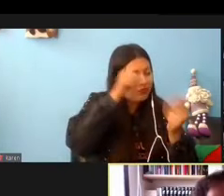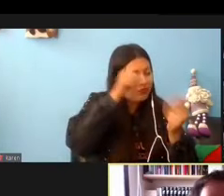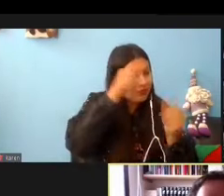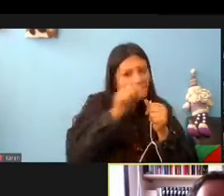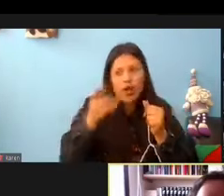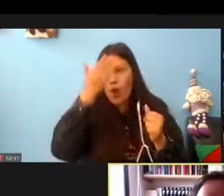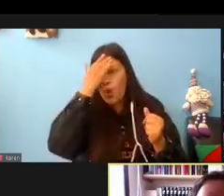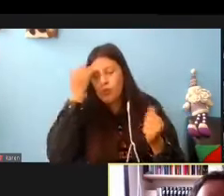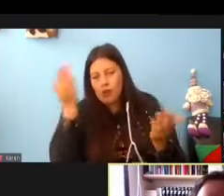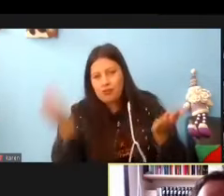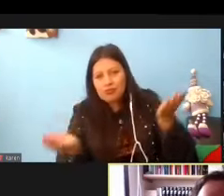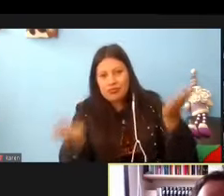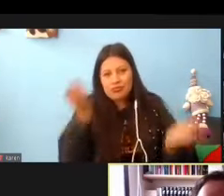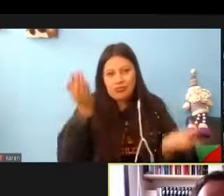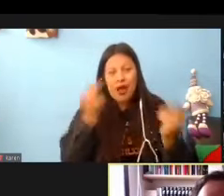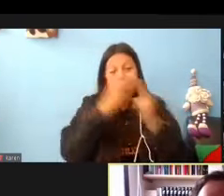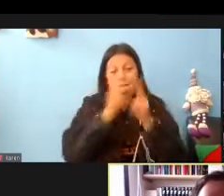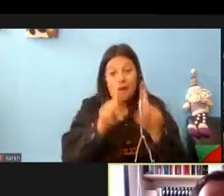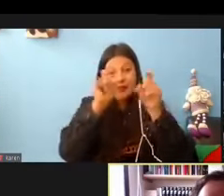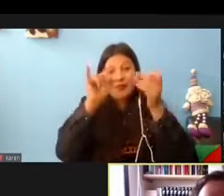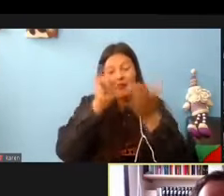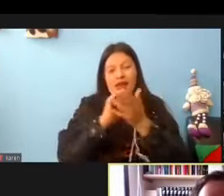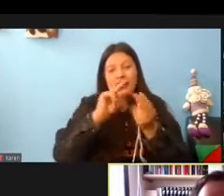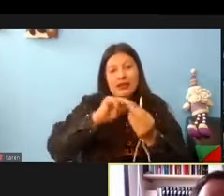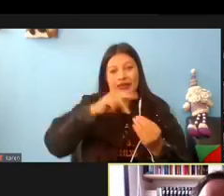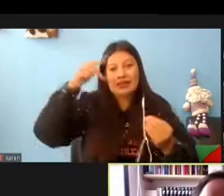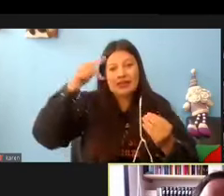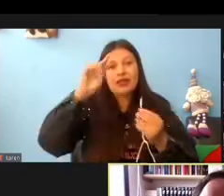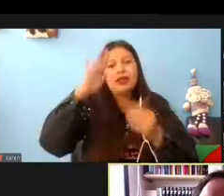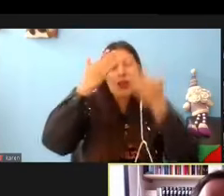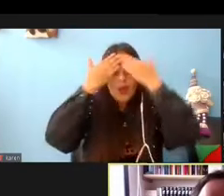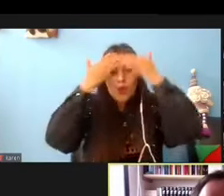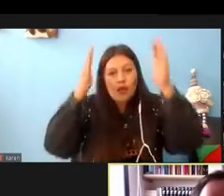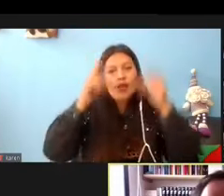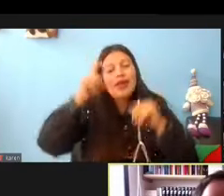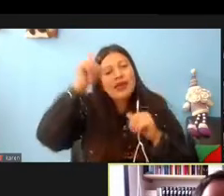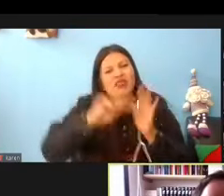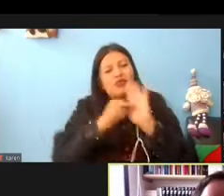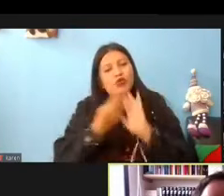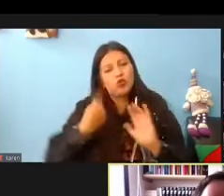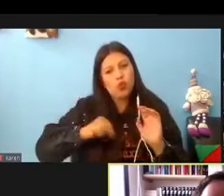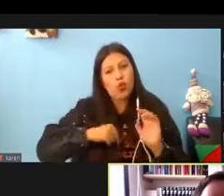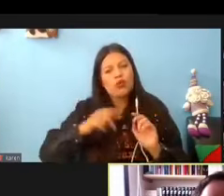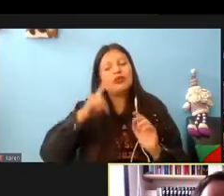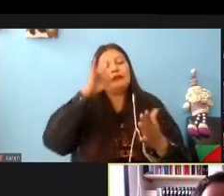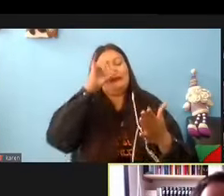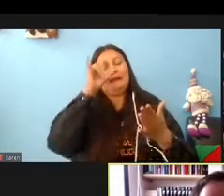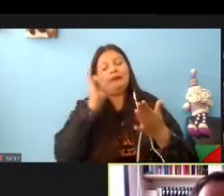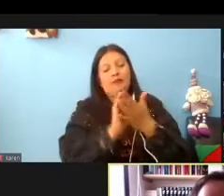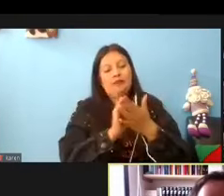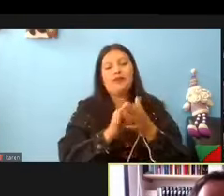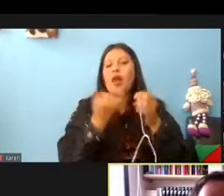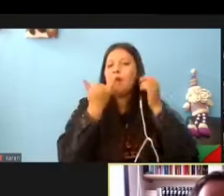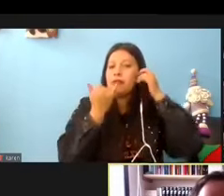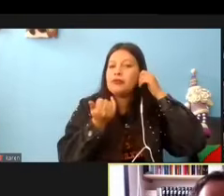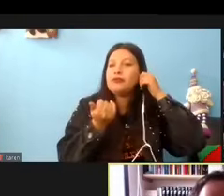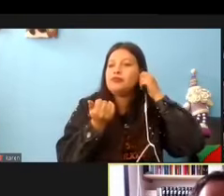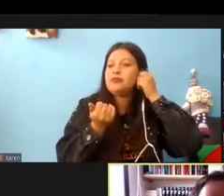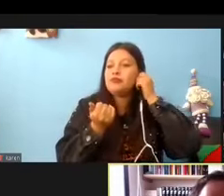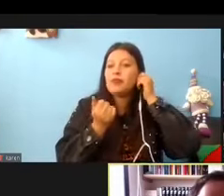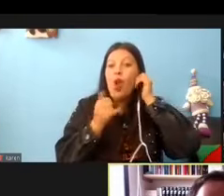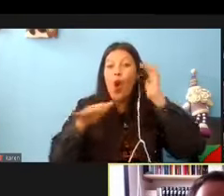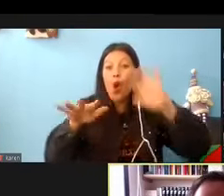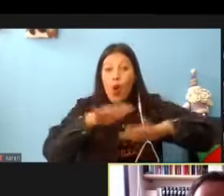si titulamos este encuentro Crisis Democrática, también se debe a que vemos que hay un campo hegemónico que